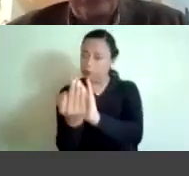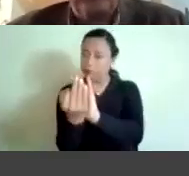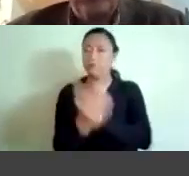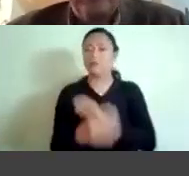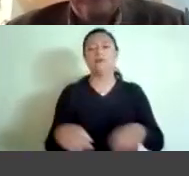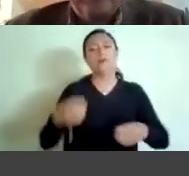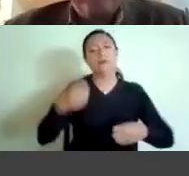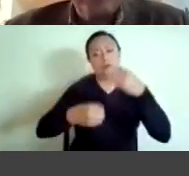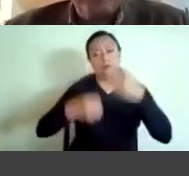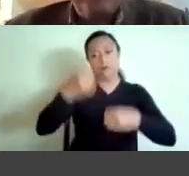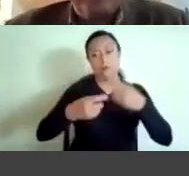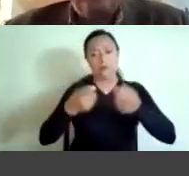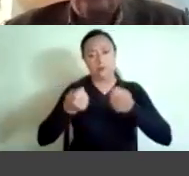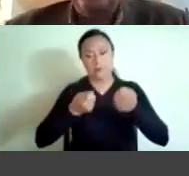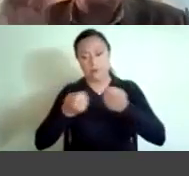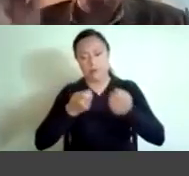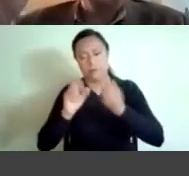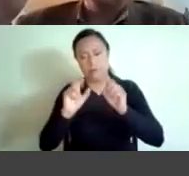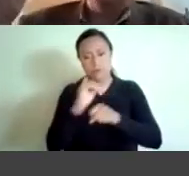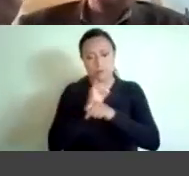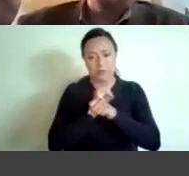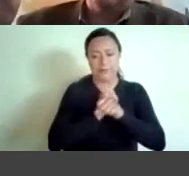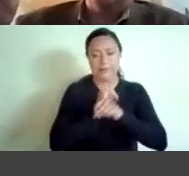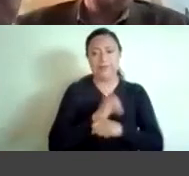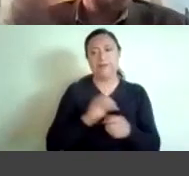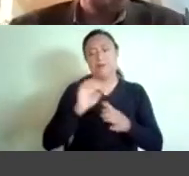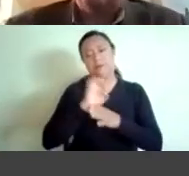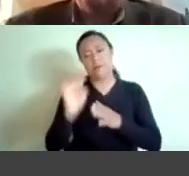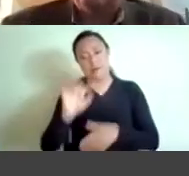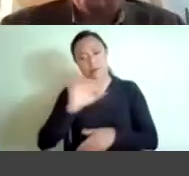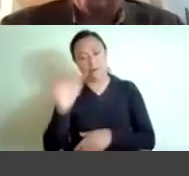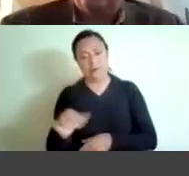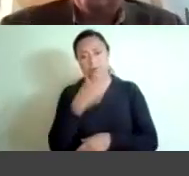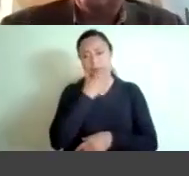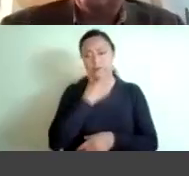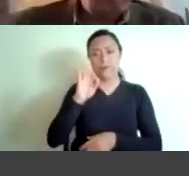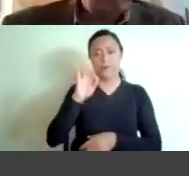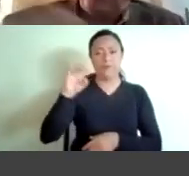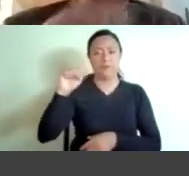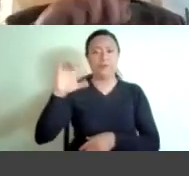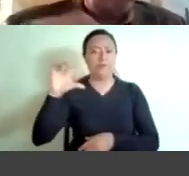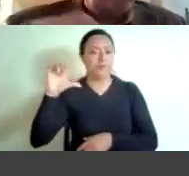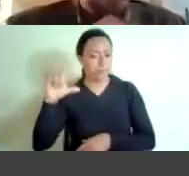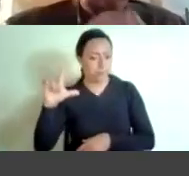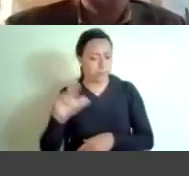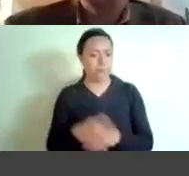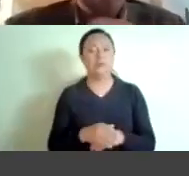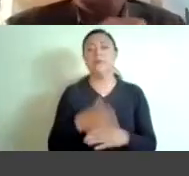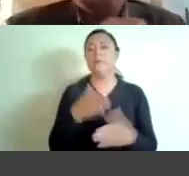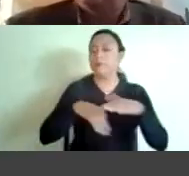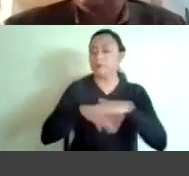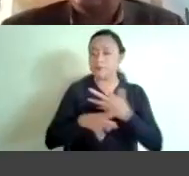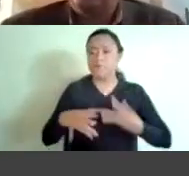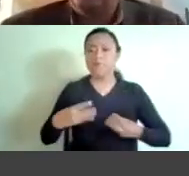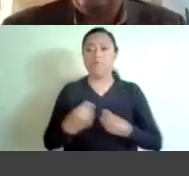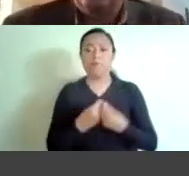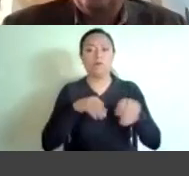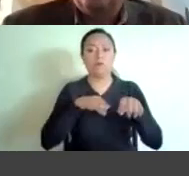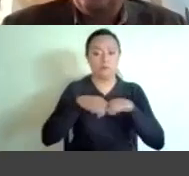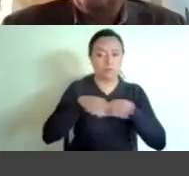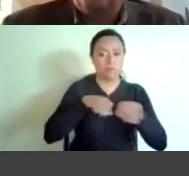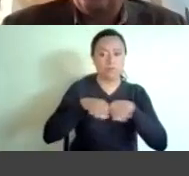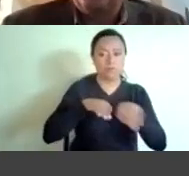procesadas, ¿no? Y la otra, pues poner a las personas a disposición directamente del juez, que esa es una discusión bien interesante y que ya se